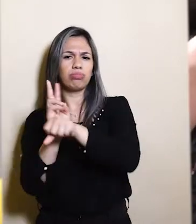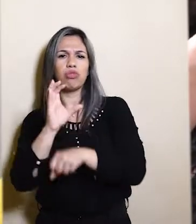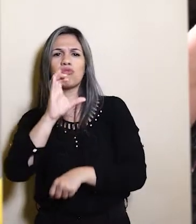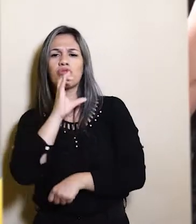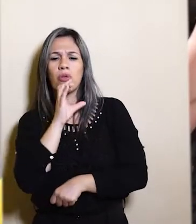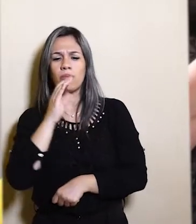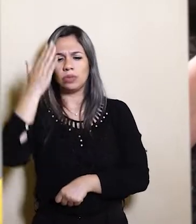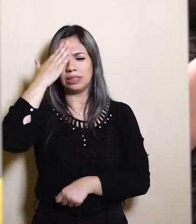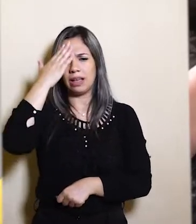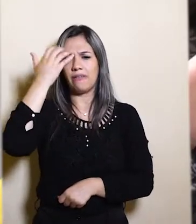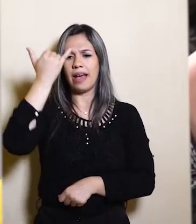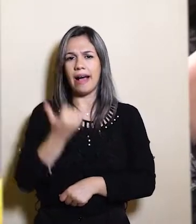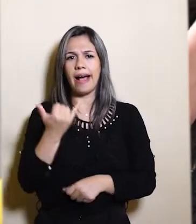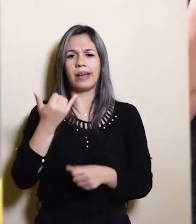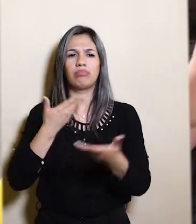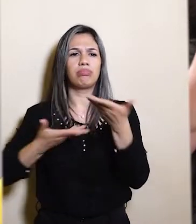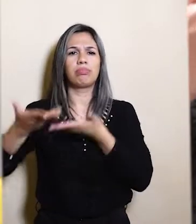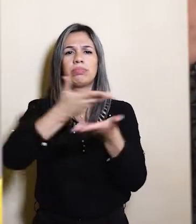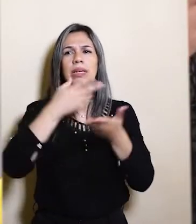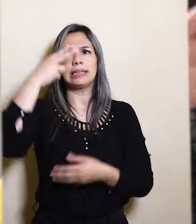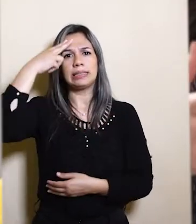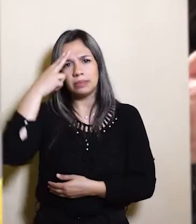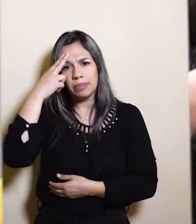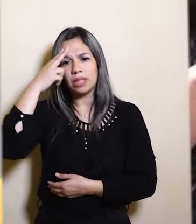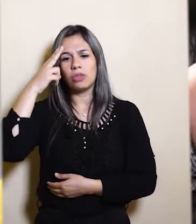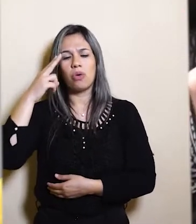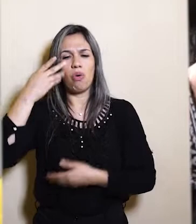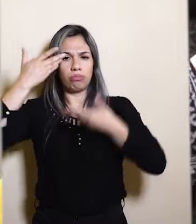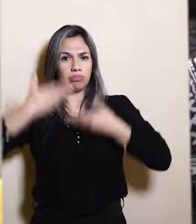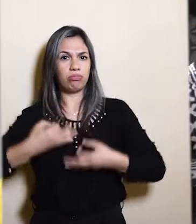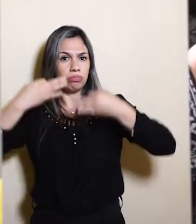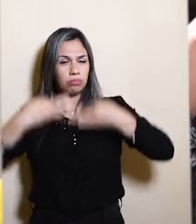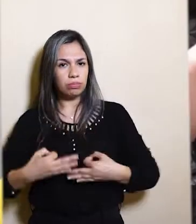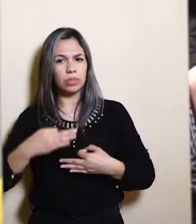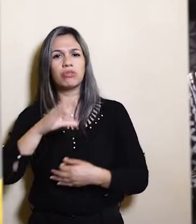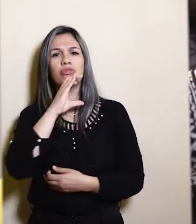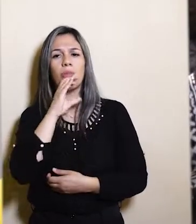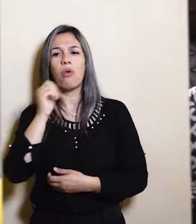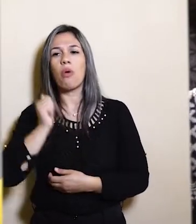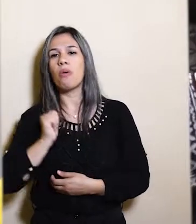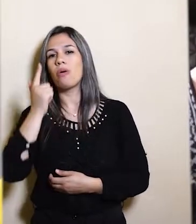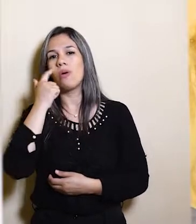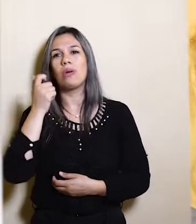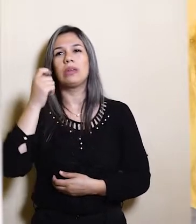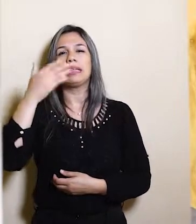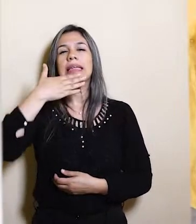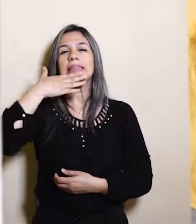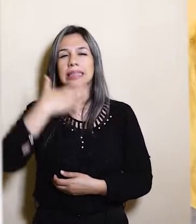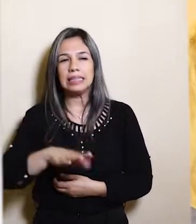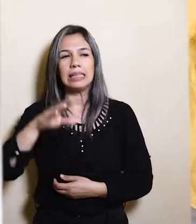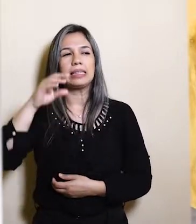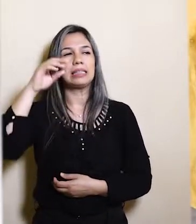para tener unas relaciones sociales y sexuales de respeto, con dignidad, que se entiendan todos los aspectos cognitivos,